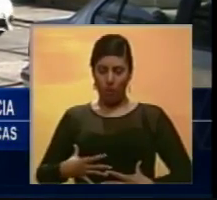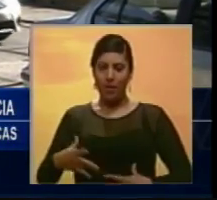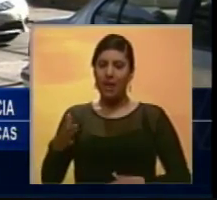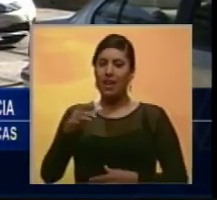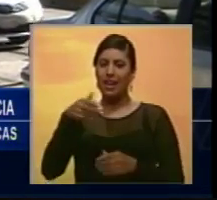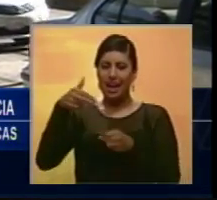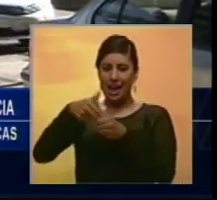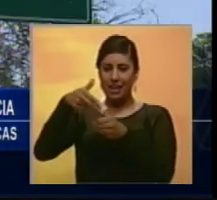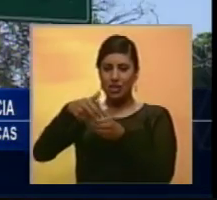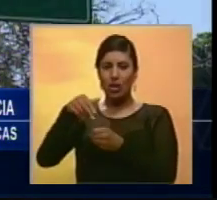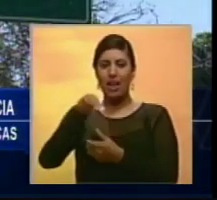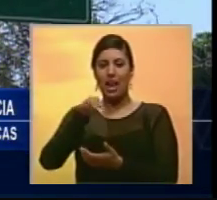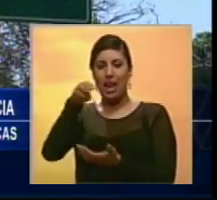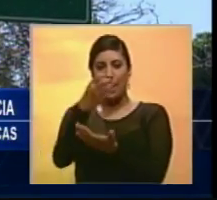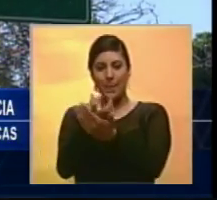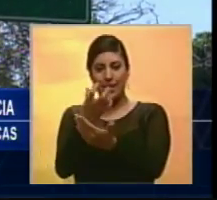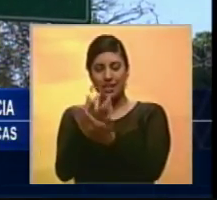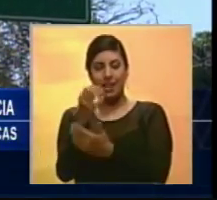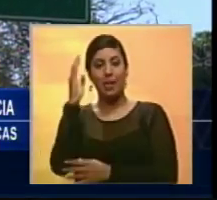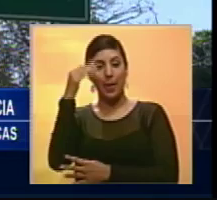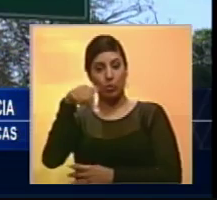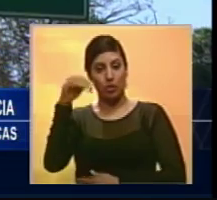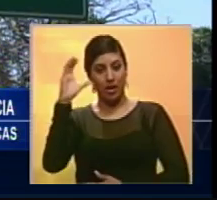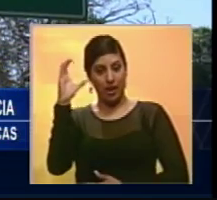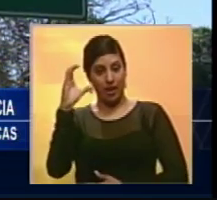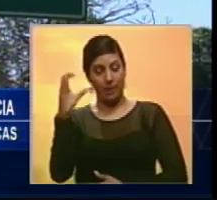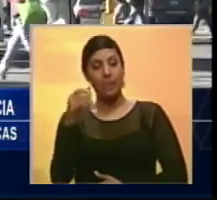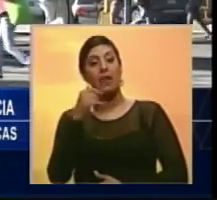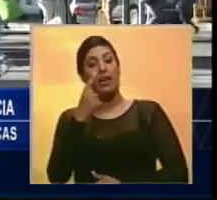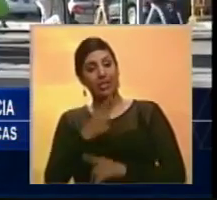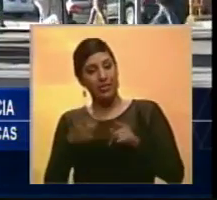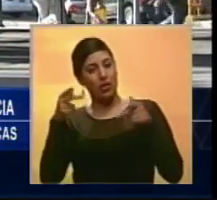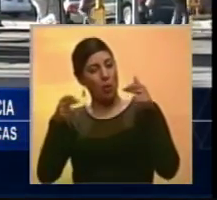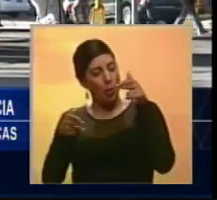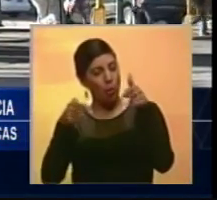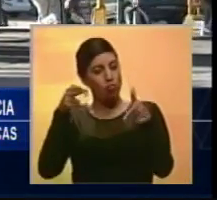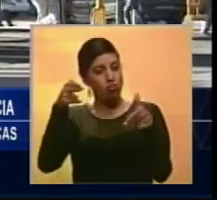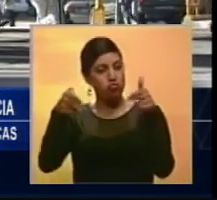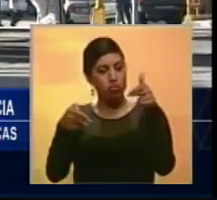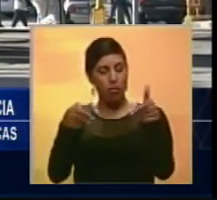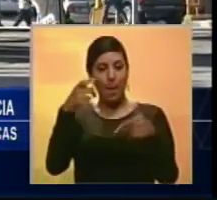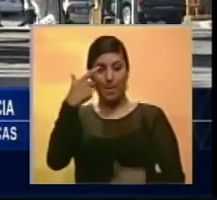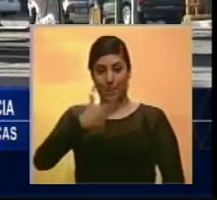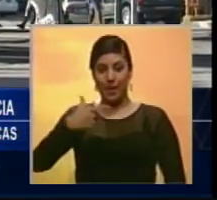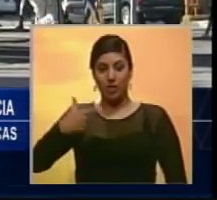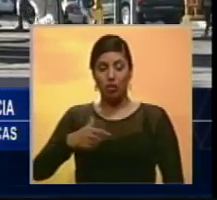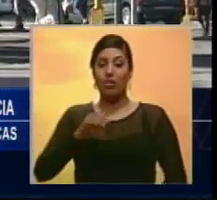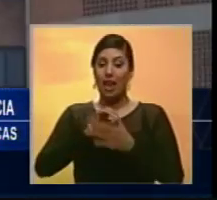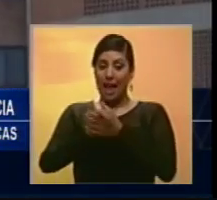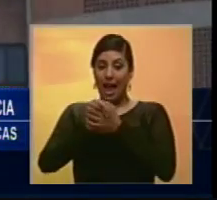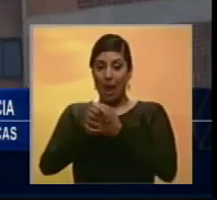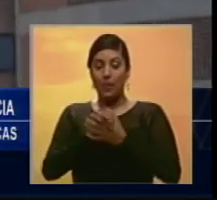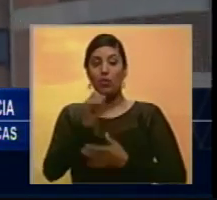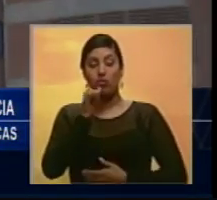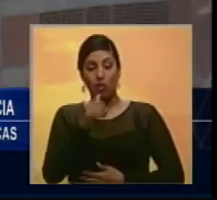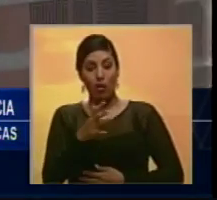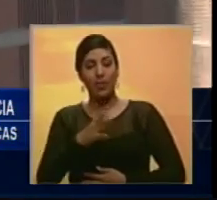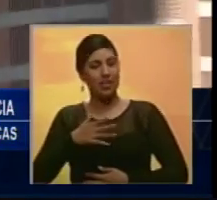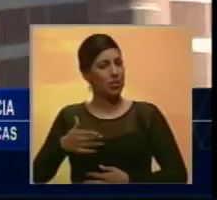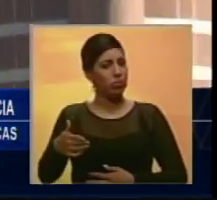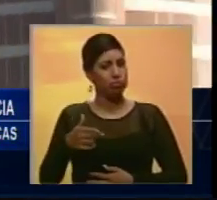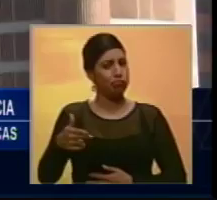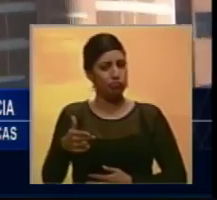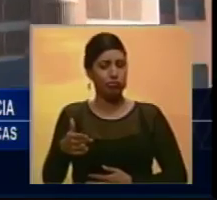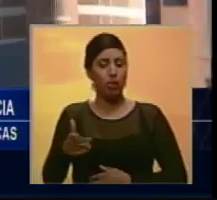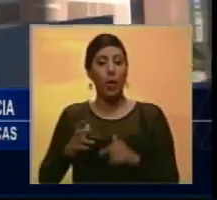una gasolinera de Las Mercedes, municipio Baruta, aquí en Caracas. Tras varios disparos por parte de los victimarios, el compañero de Tobar accionó su arma